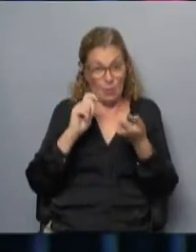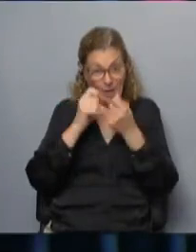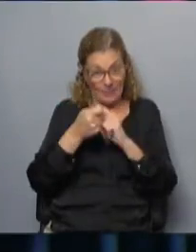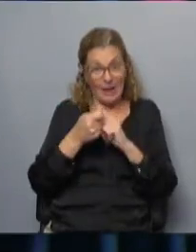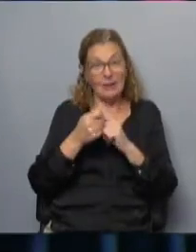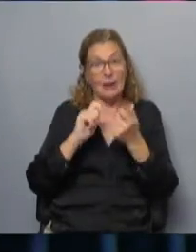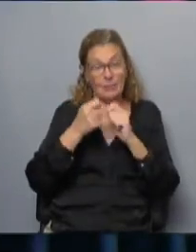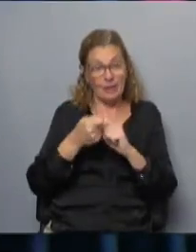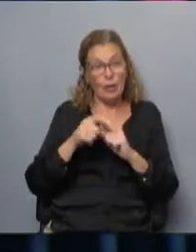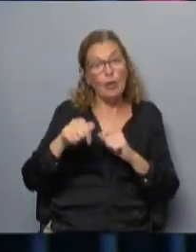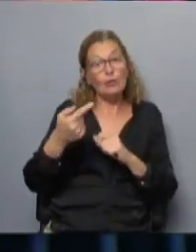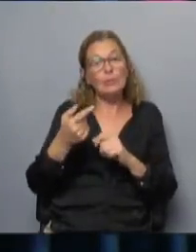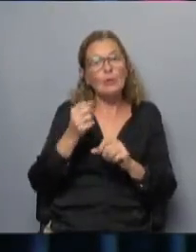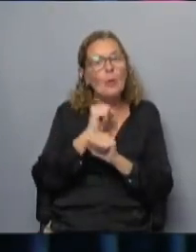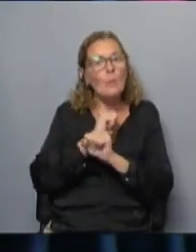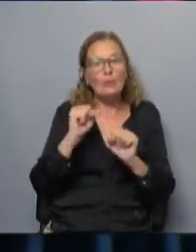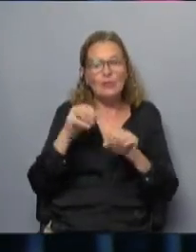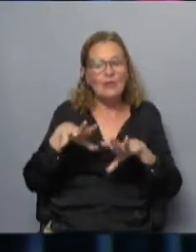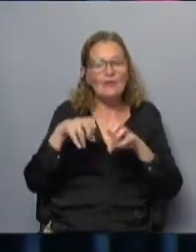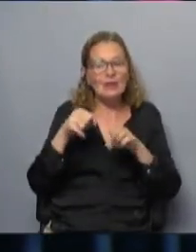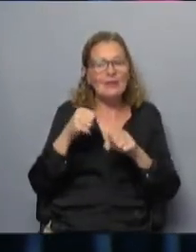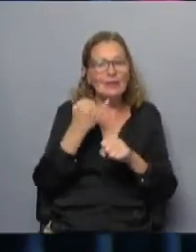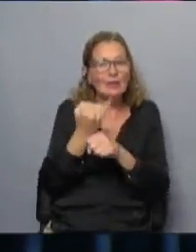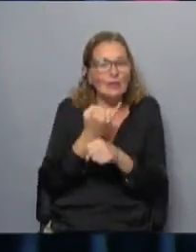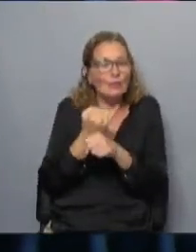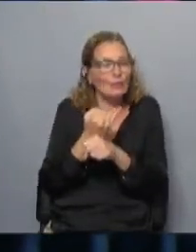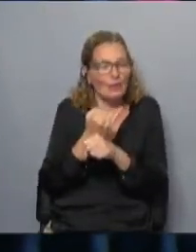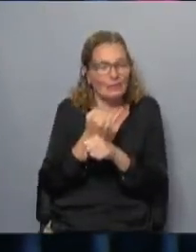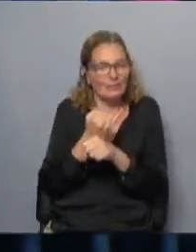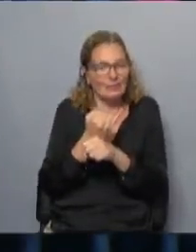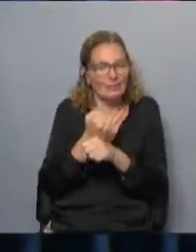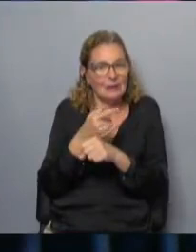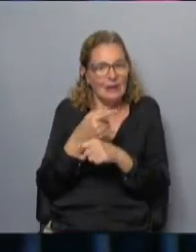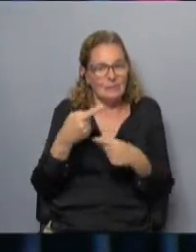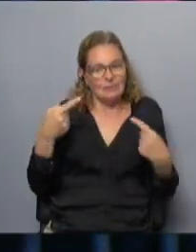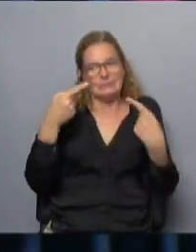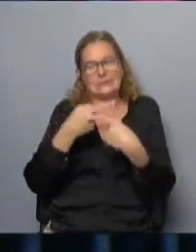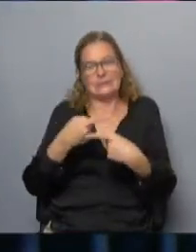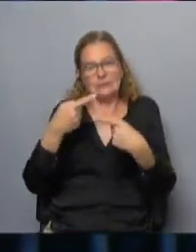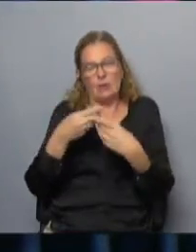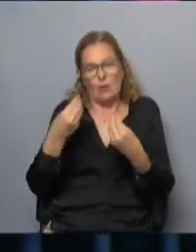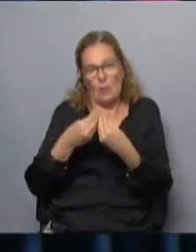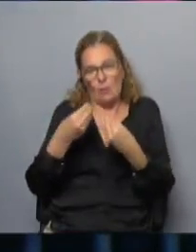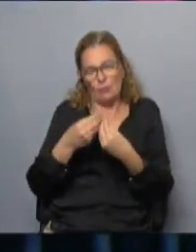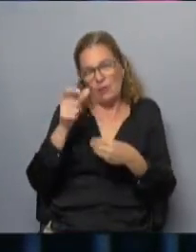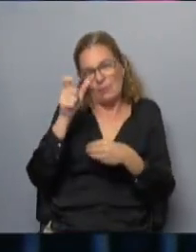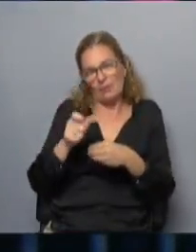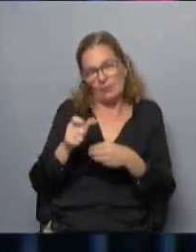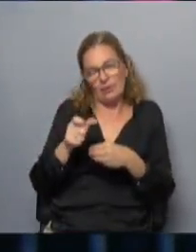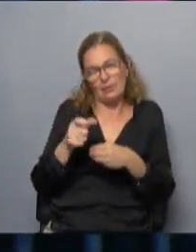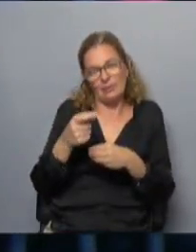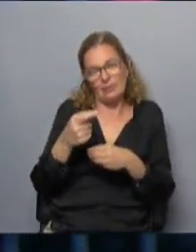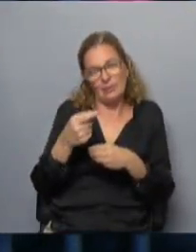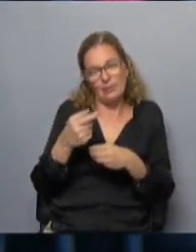cambiamos y queremos generar otra pero no es posible y mi bici institucionalidades y ahí me peleo con un montón de gente que en plan y